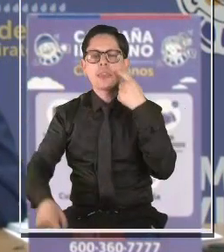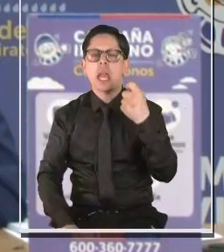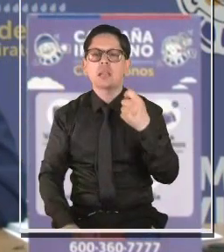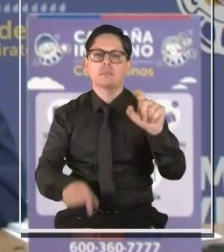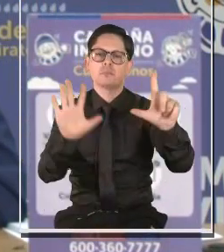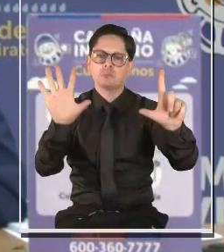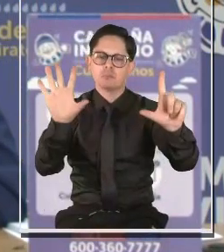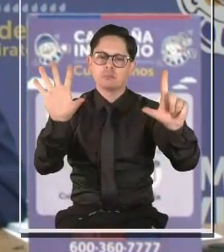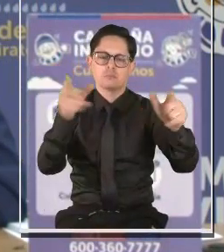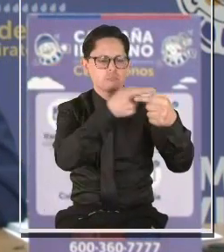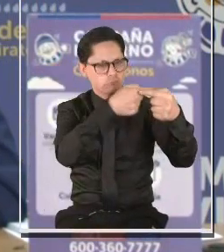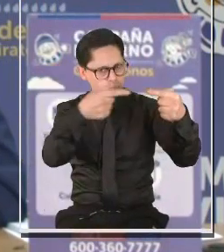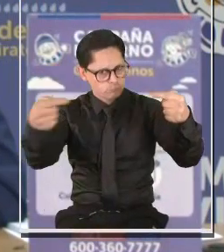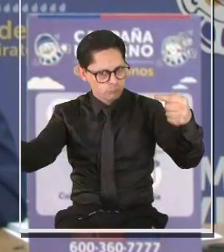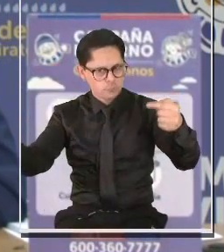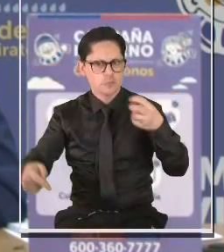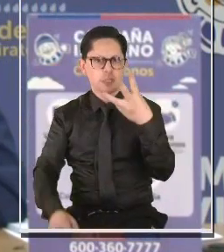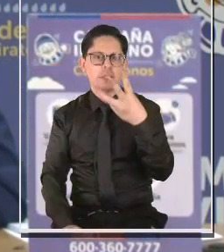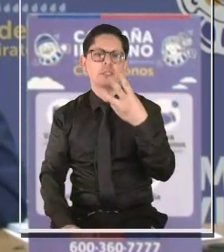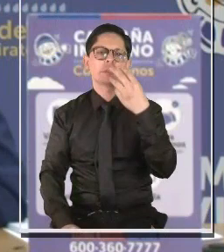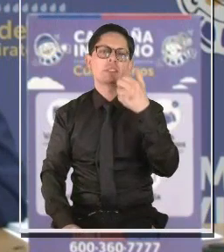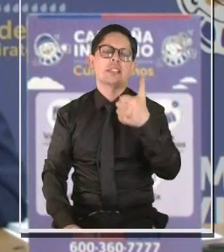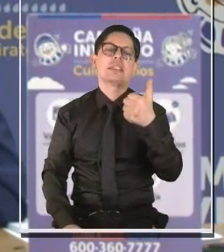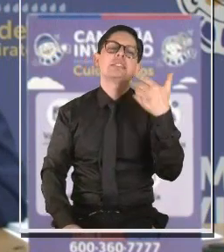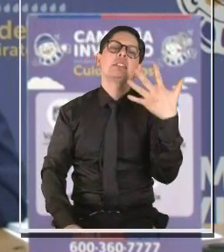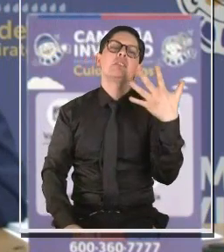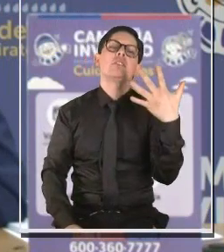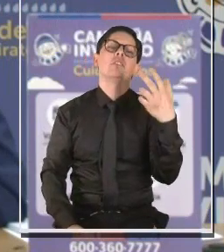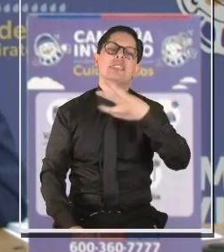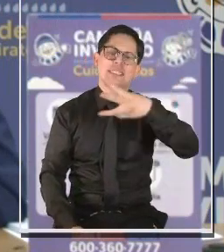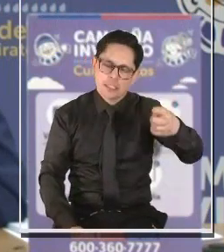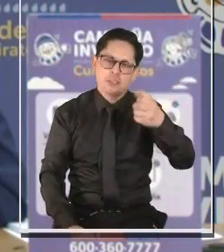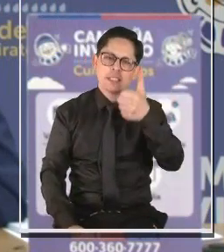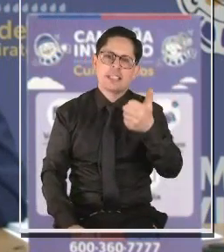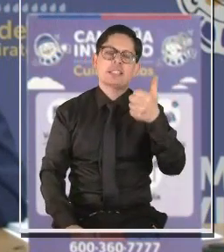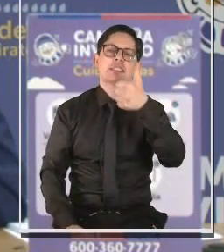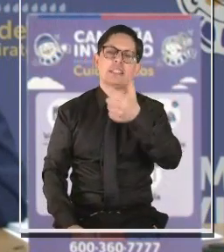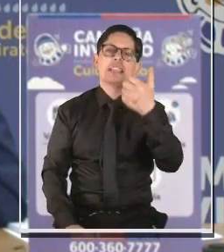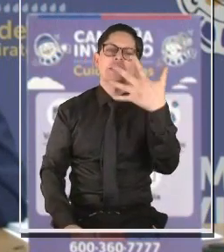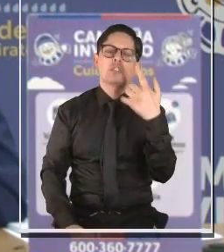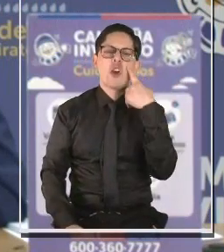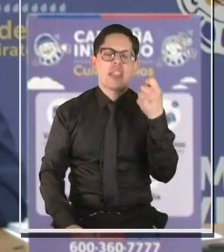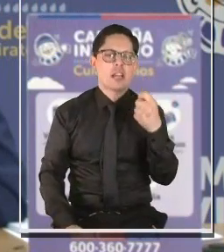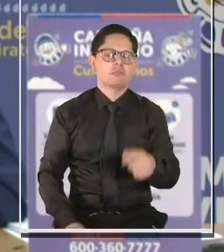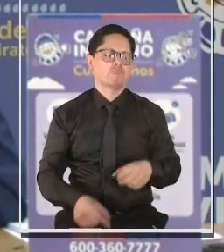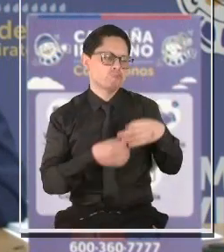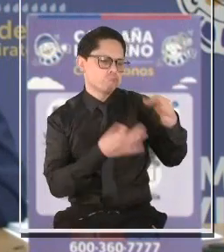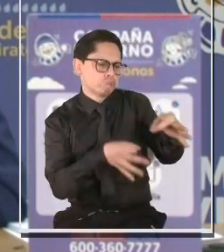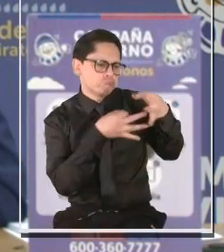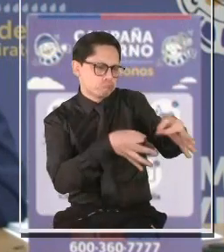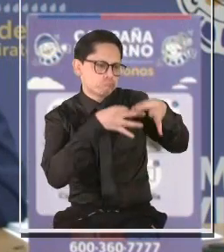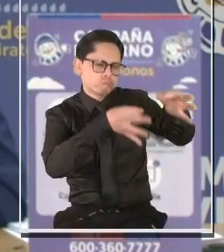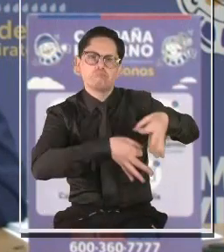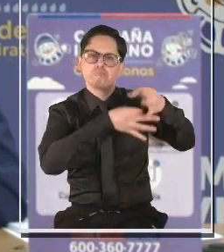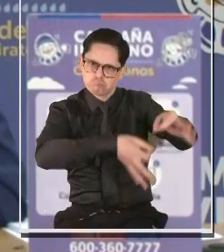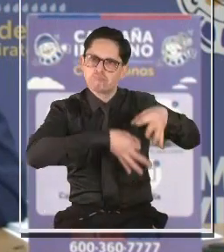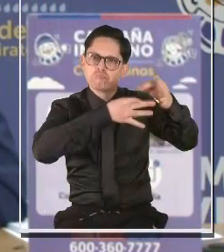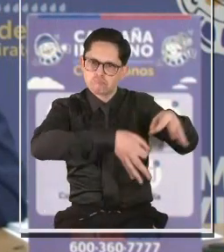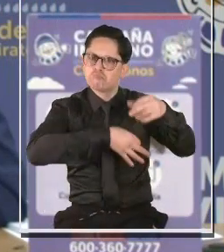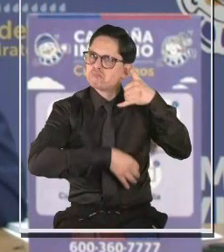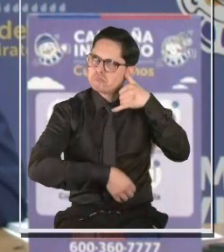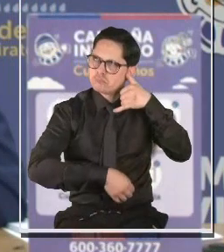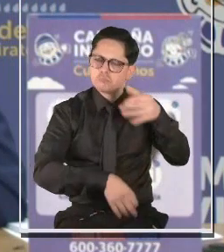los 365 días al año donde podrán orientarlos en Cómo ocupar de mejor